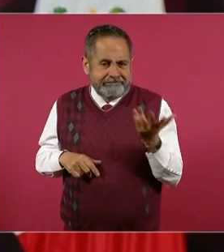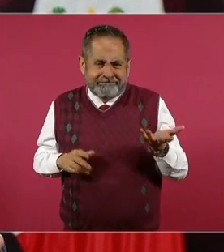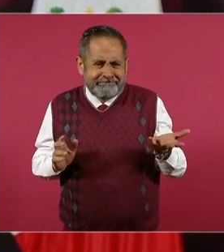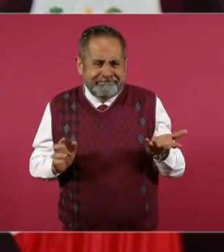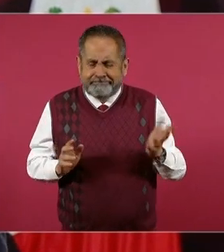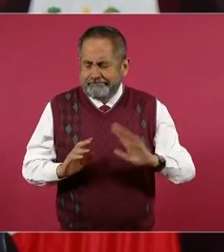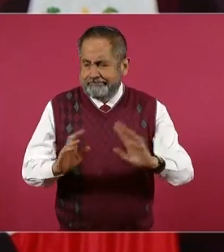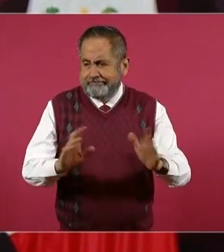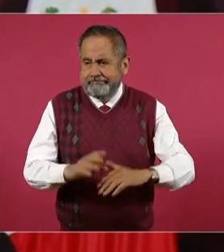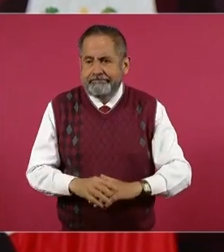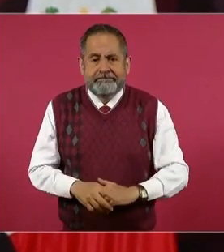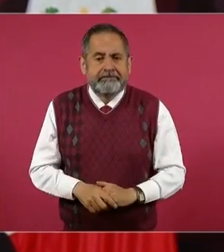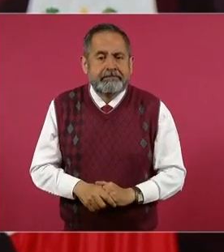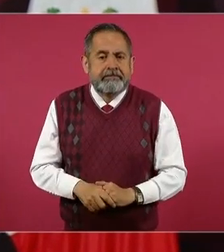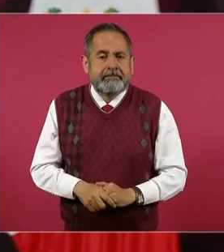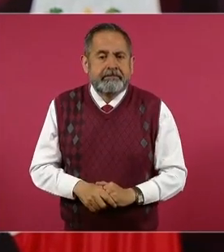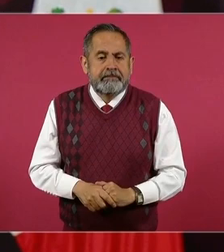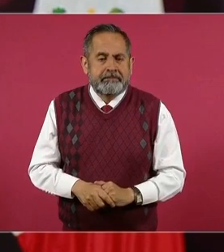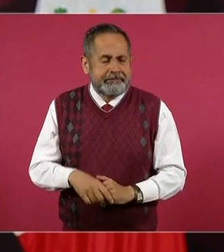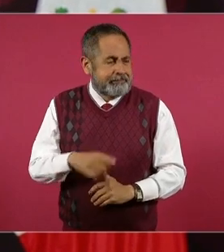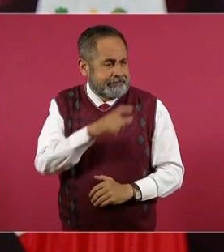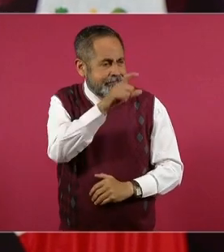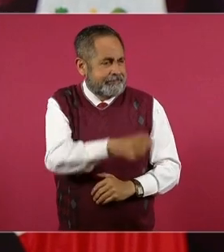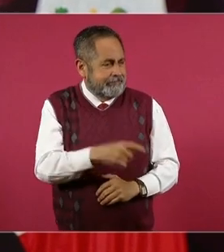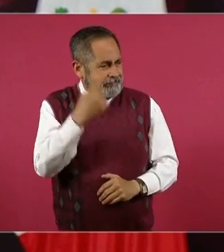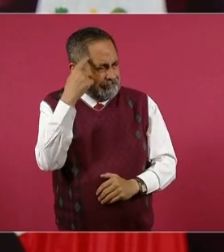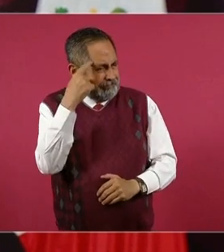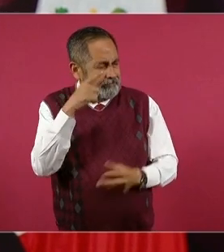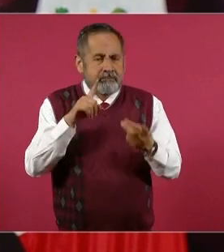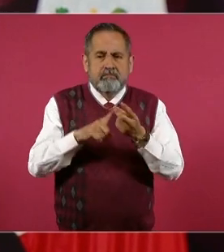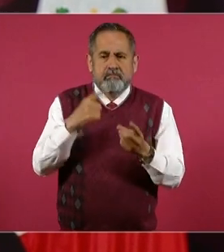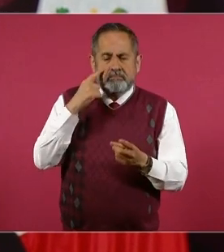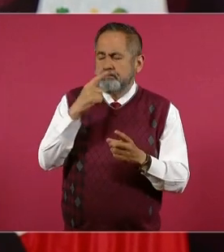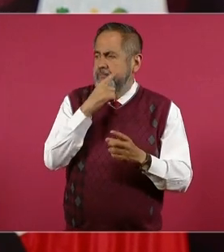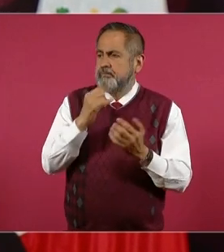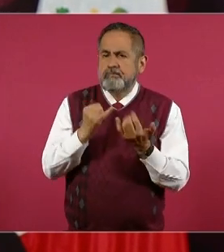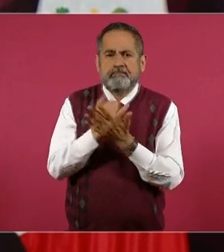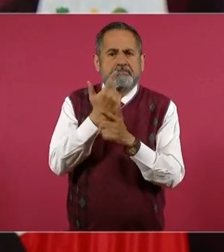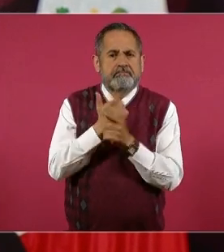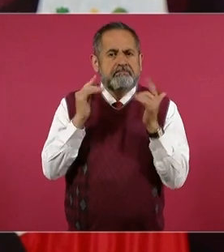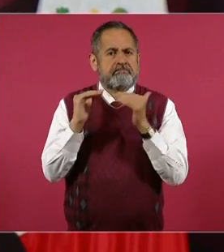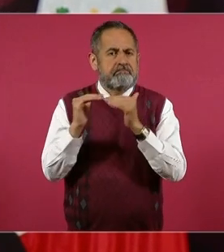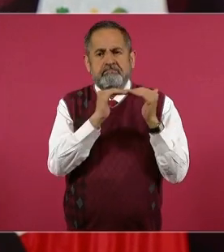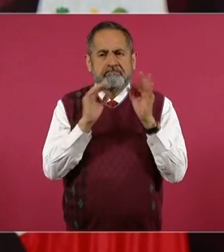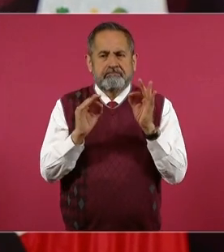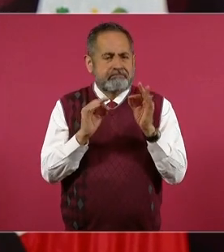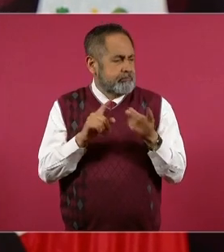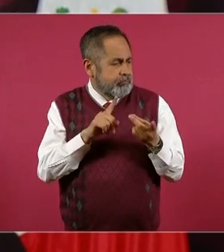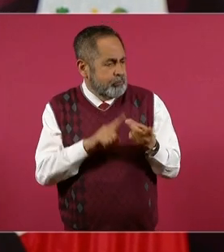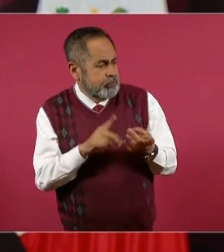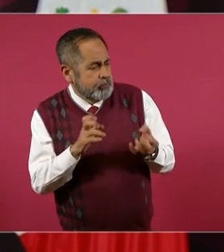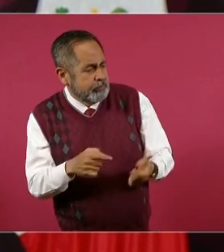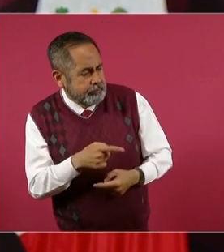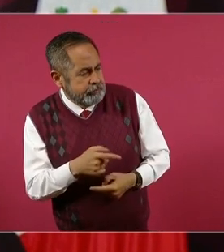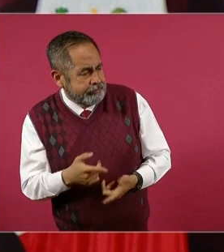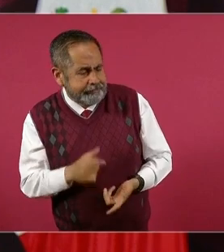Entonces, ¿qué clase de demócrata es?